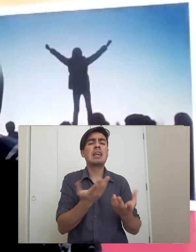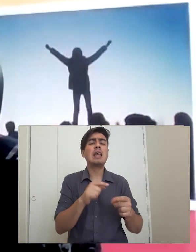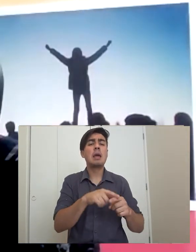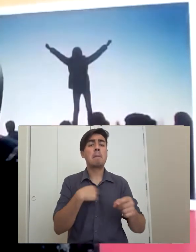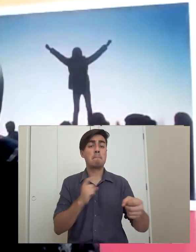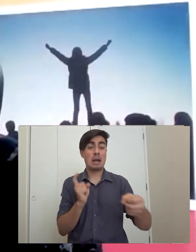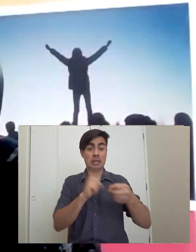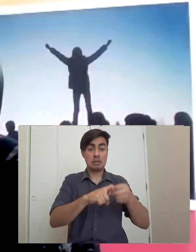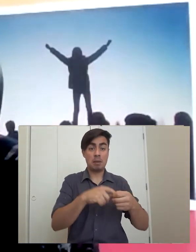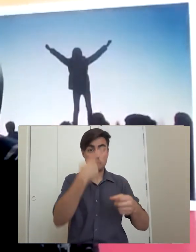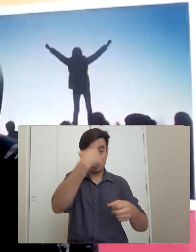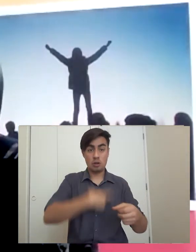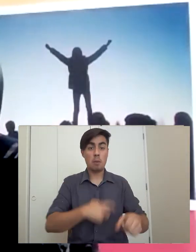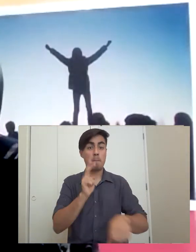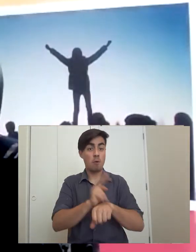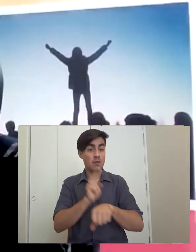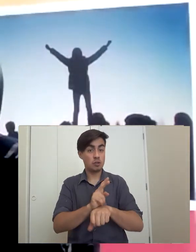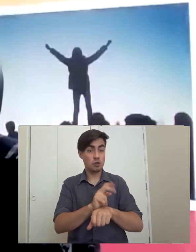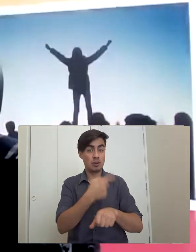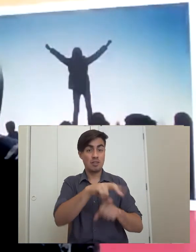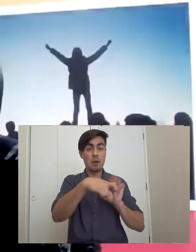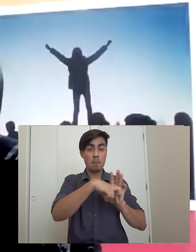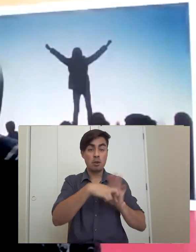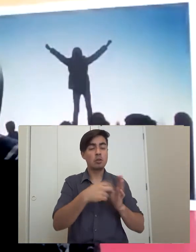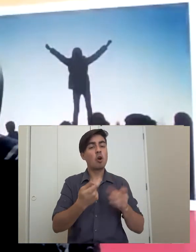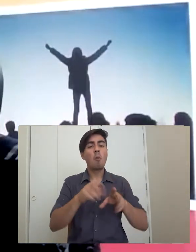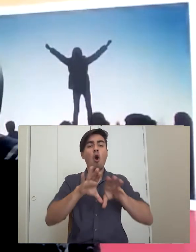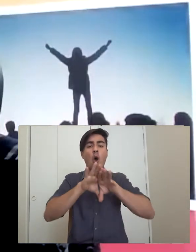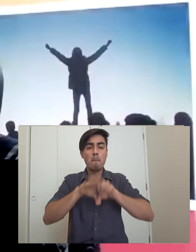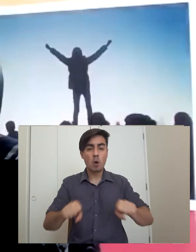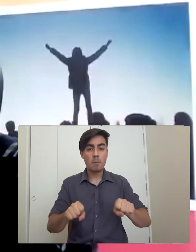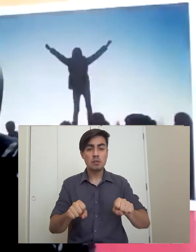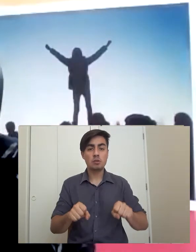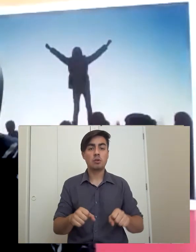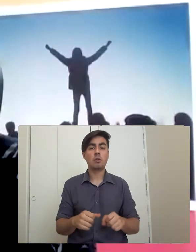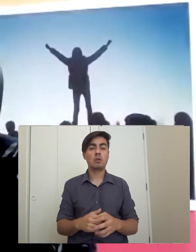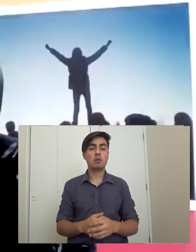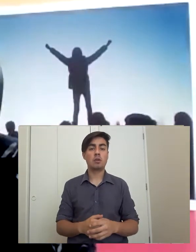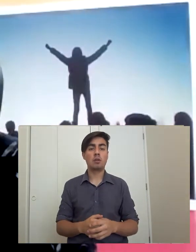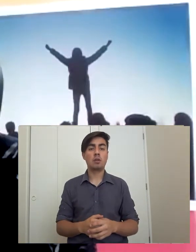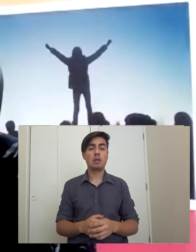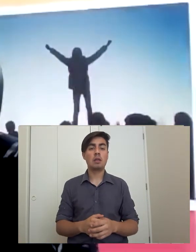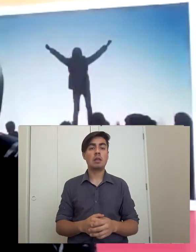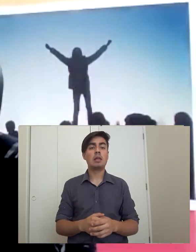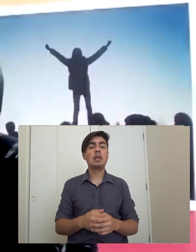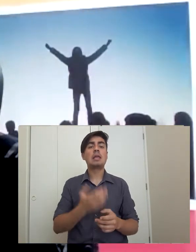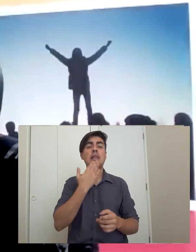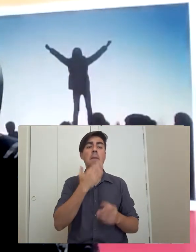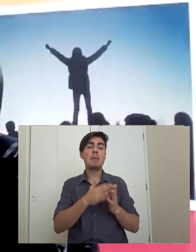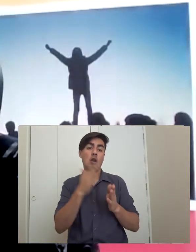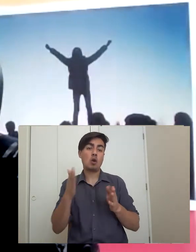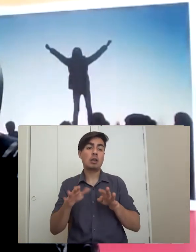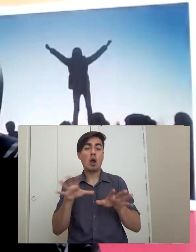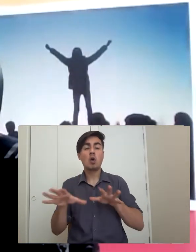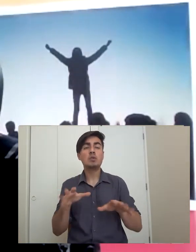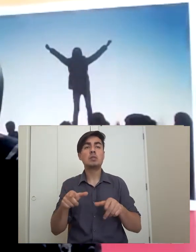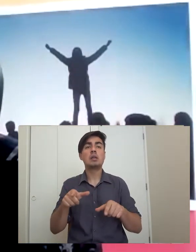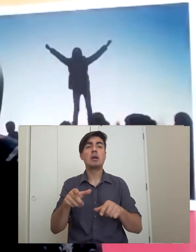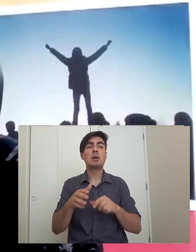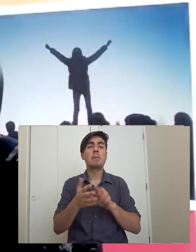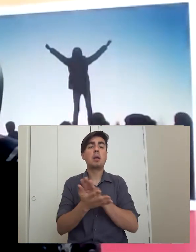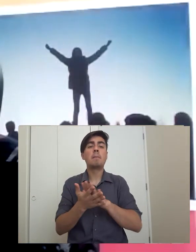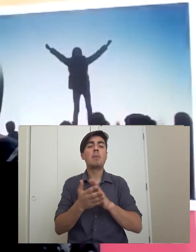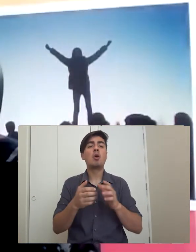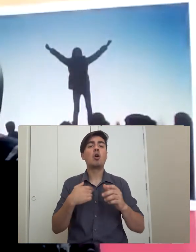de nuestros profesores en estos proyectos y en el compromiso con estos. En otras cosas que han mostrado